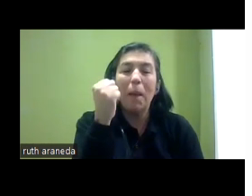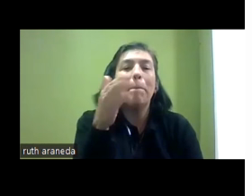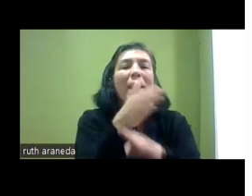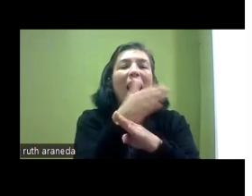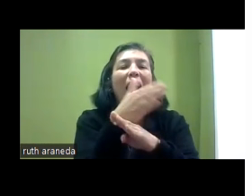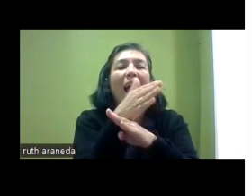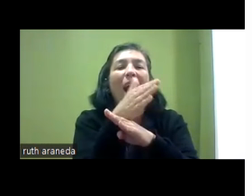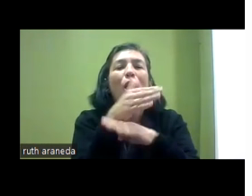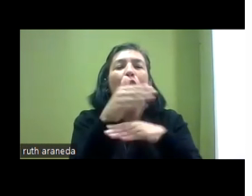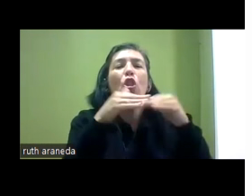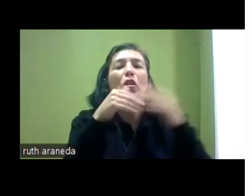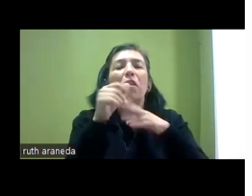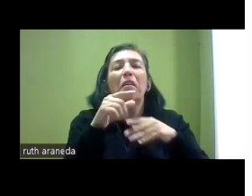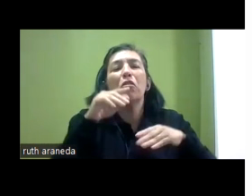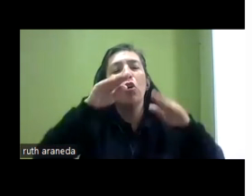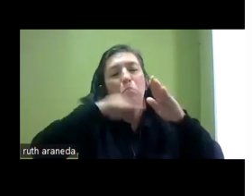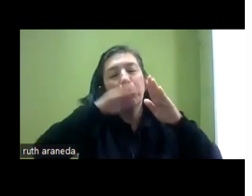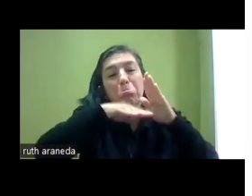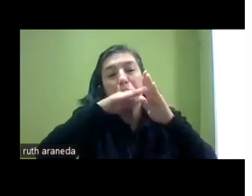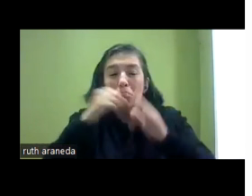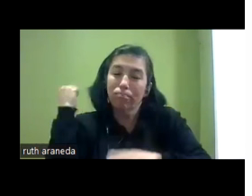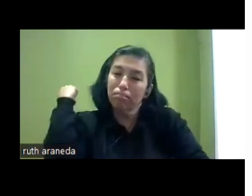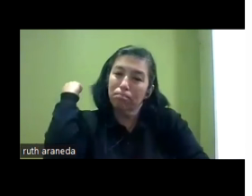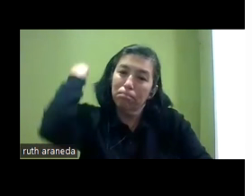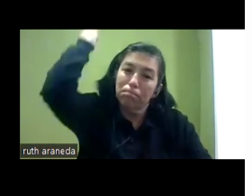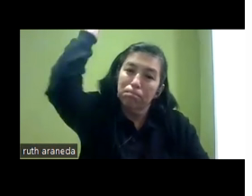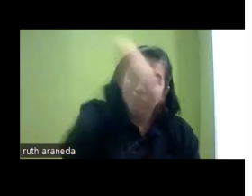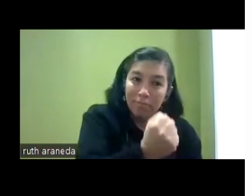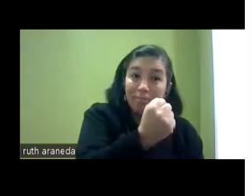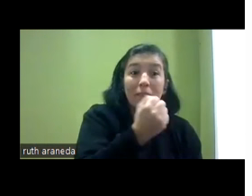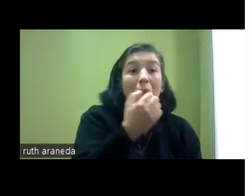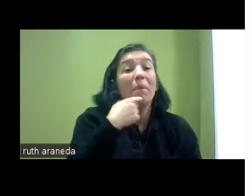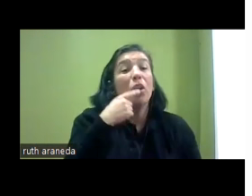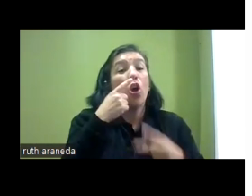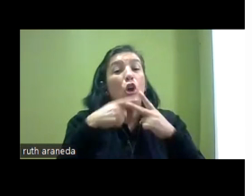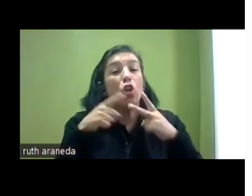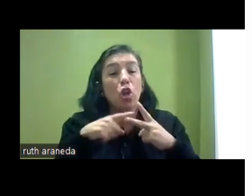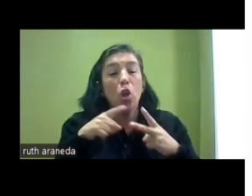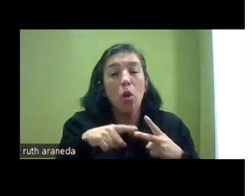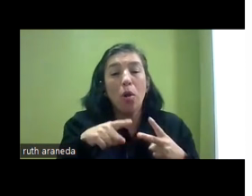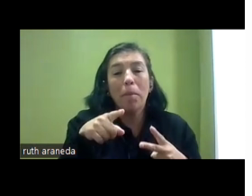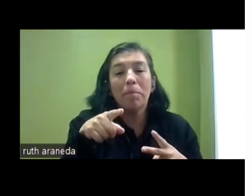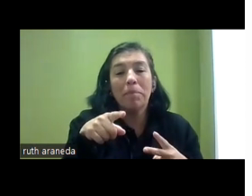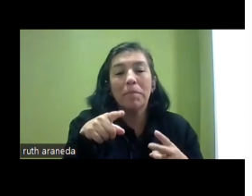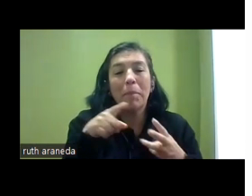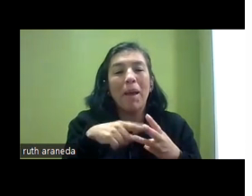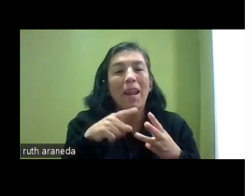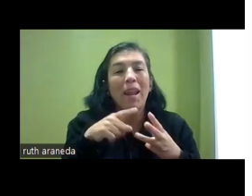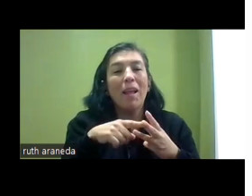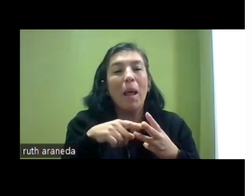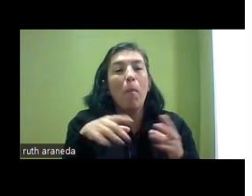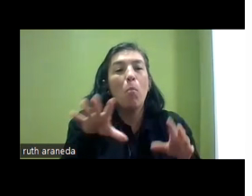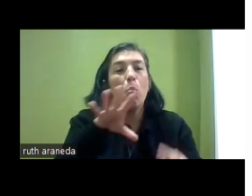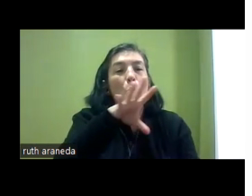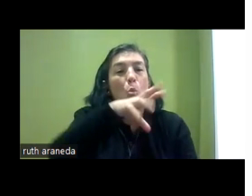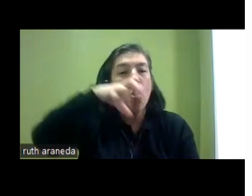en aguas bajas, y este otro instrumento que se llama potera, que servía para sacar pulpos.